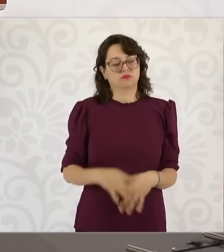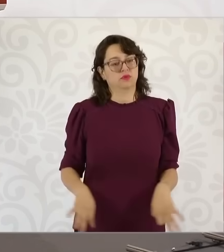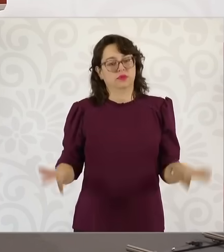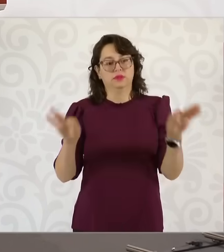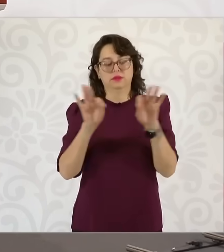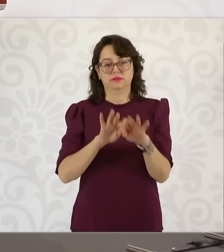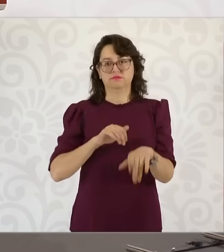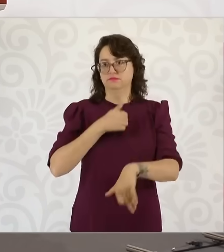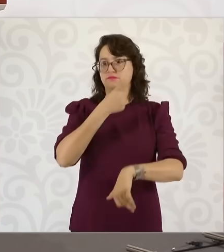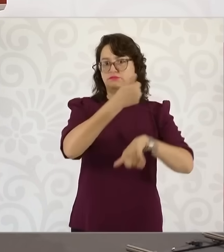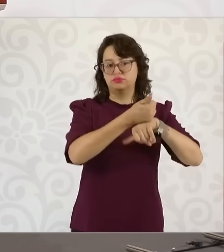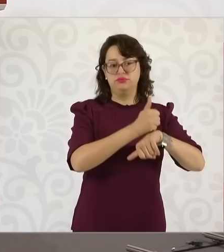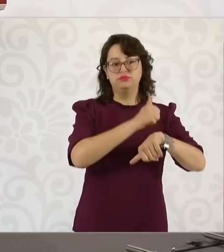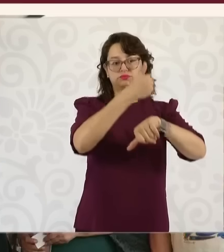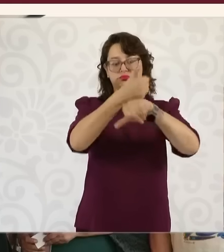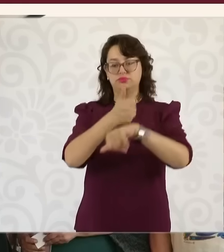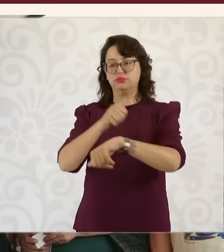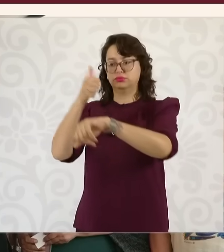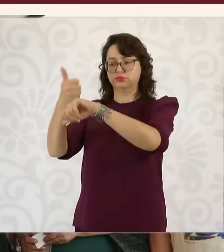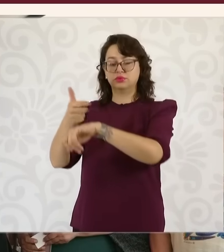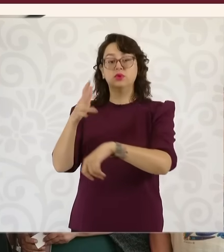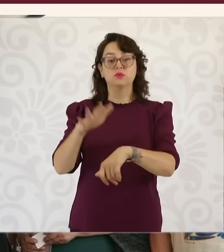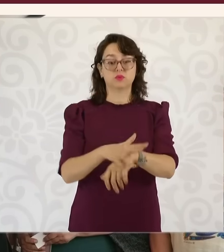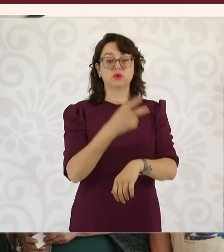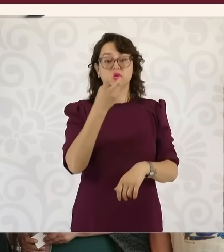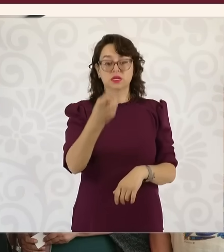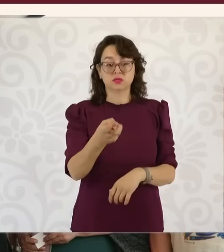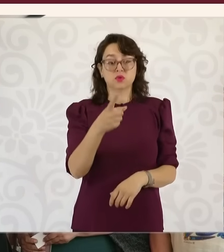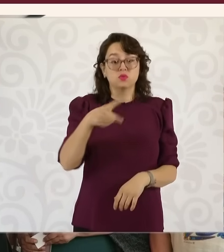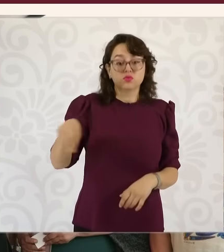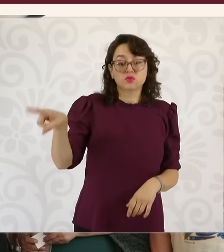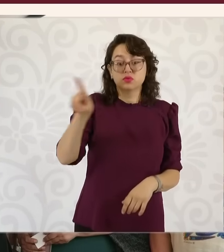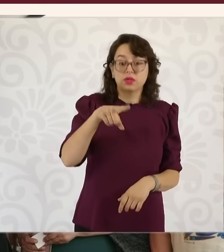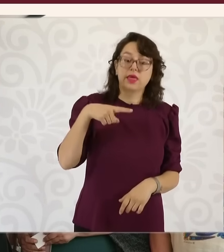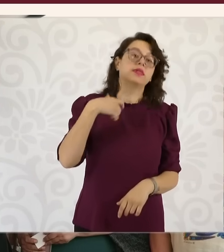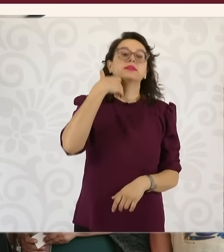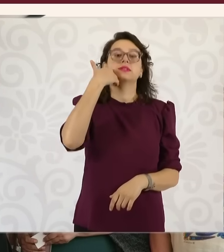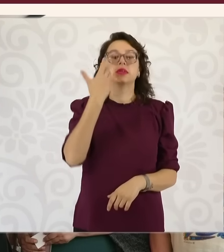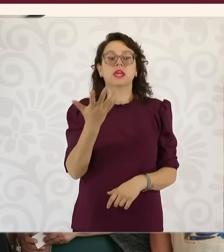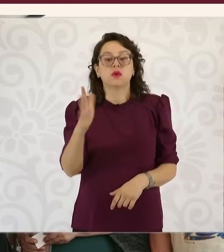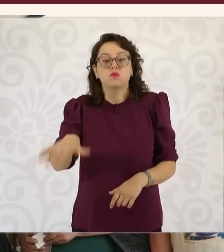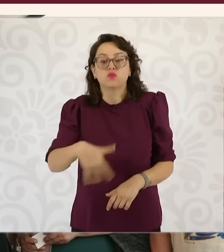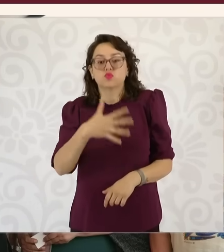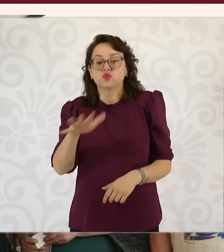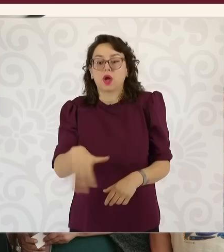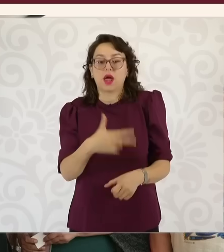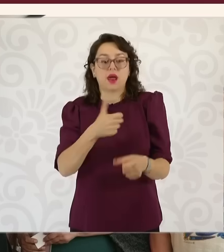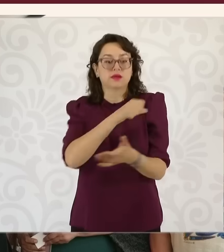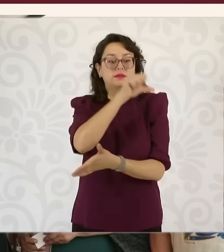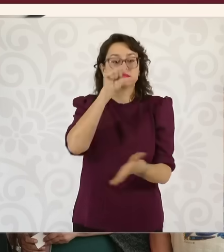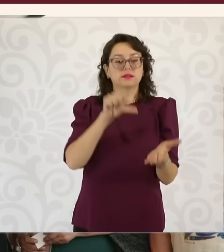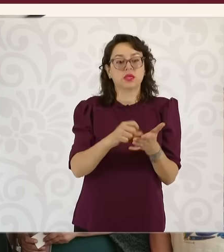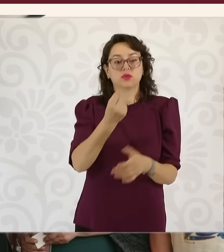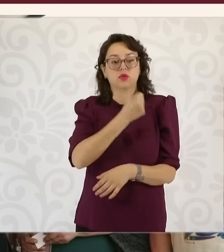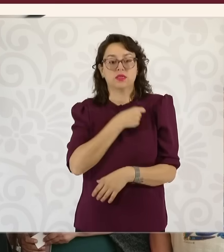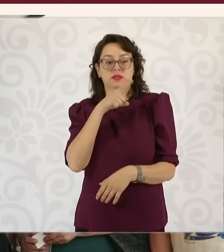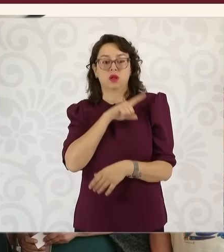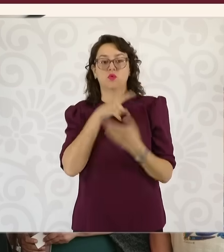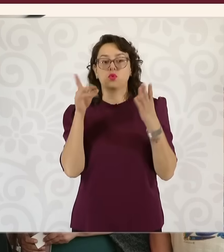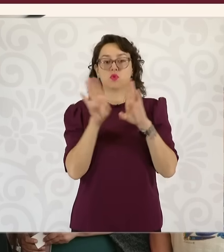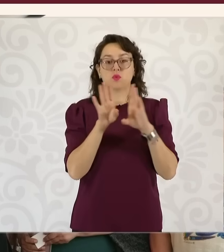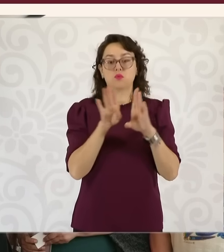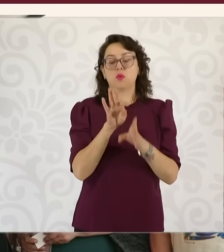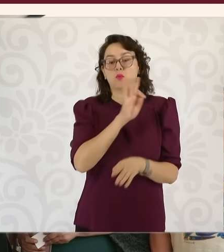Para ello, hoy quisiéramos invitar a todos a localizar esta herramienta que acabamos de lanzar en el IMSS Bienestar, ya sea por nuestra